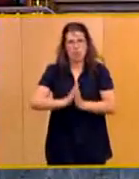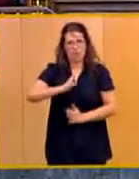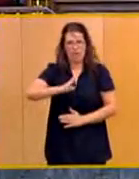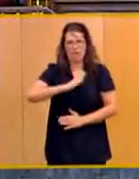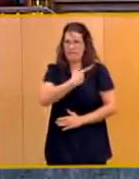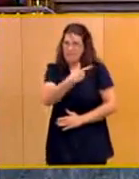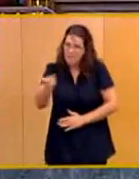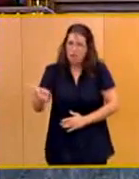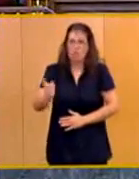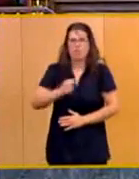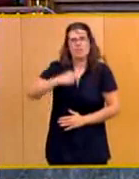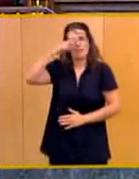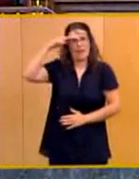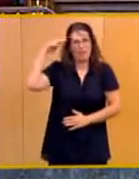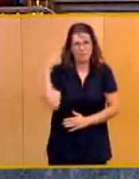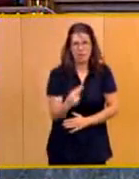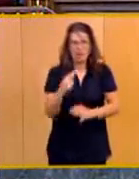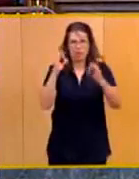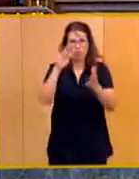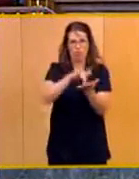el respeto que merece el orador.